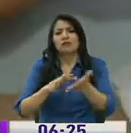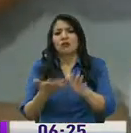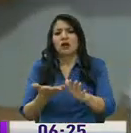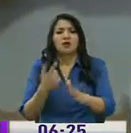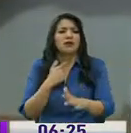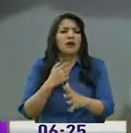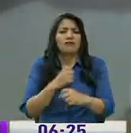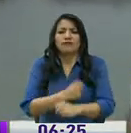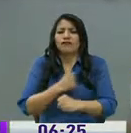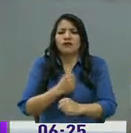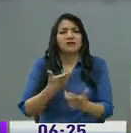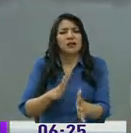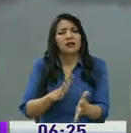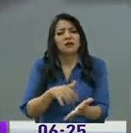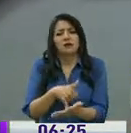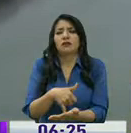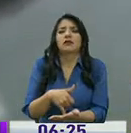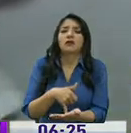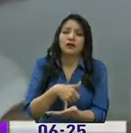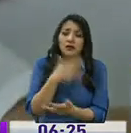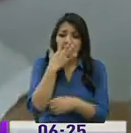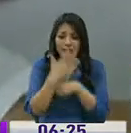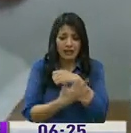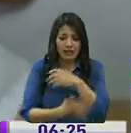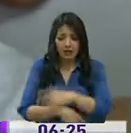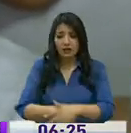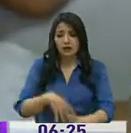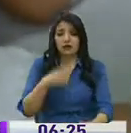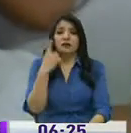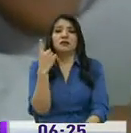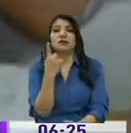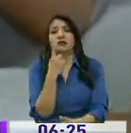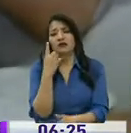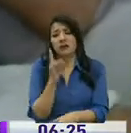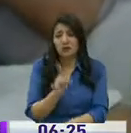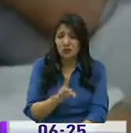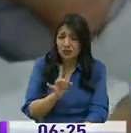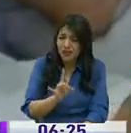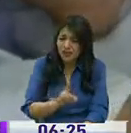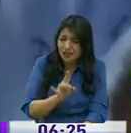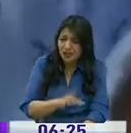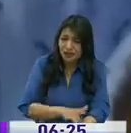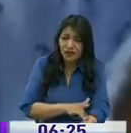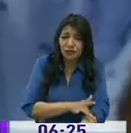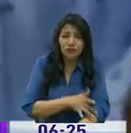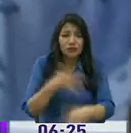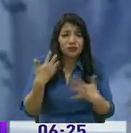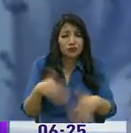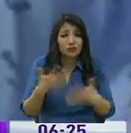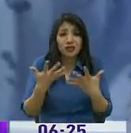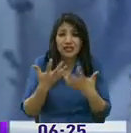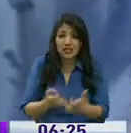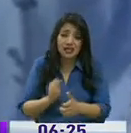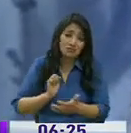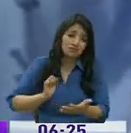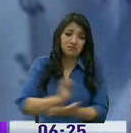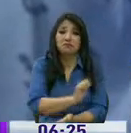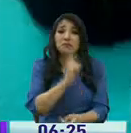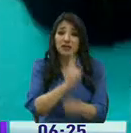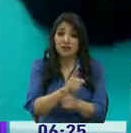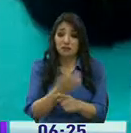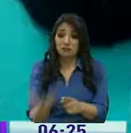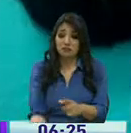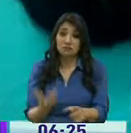fuerzas se desvanecían mientras perdía gran cantidad de sangre y el dolor era más intenso. Intenté golpear al perro con una